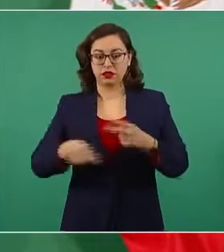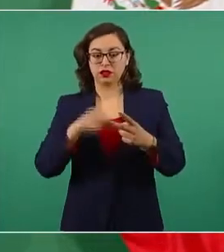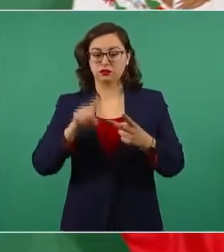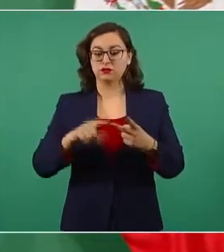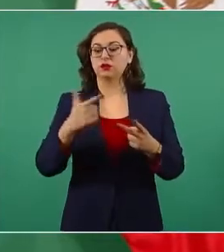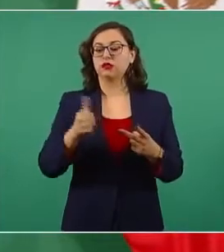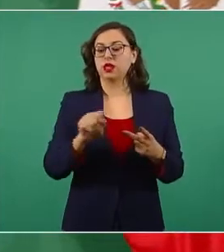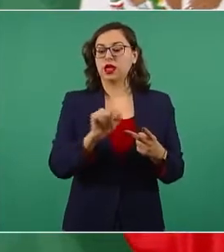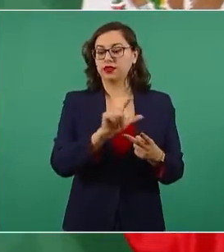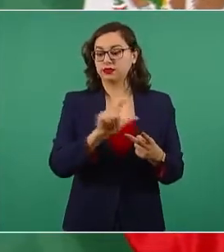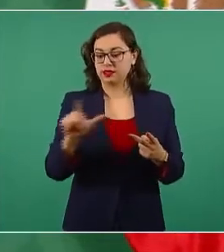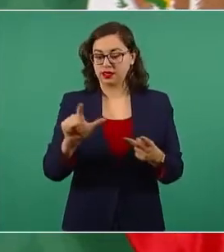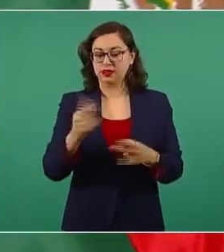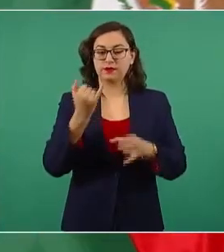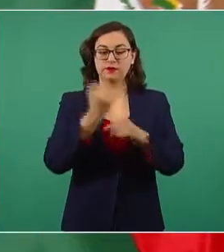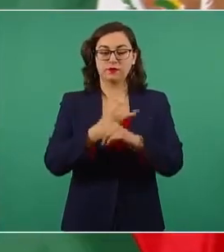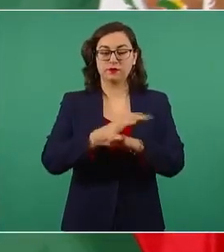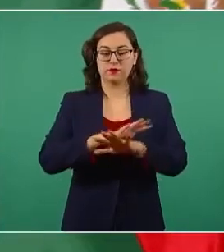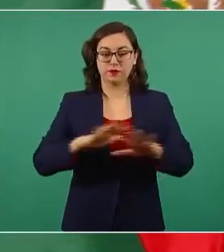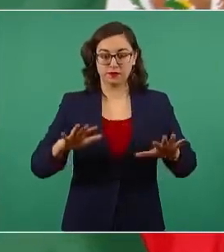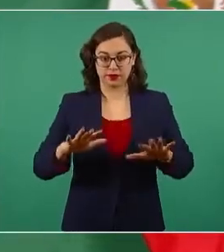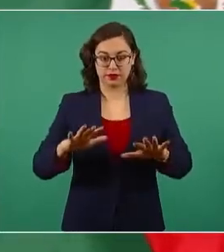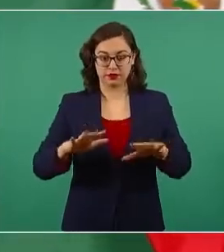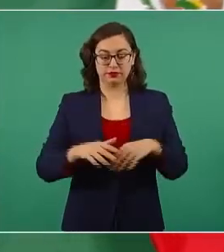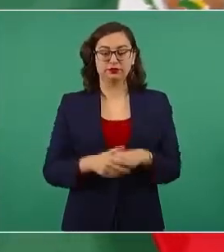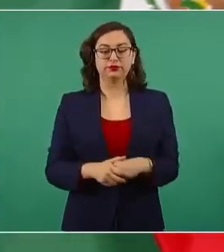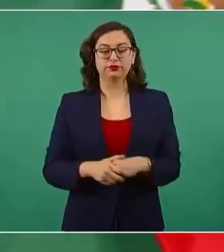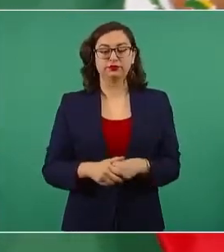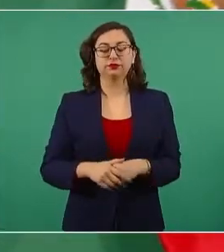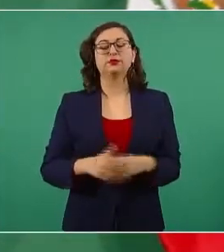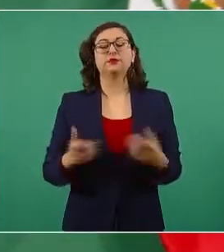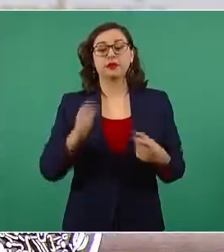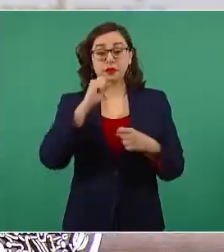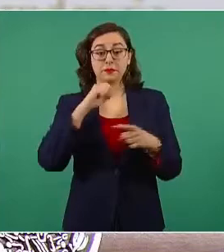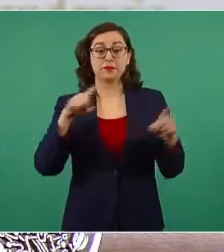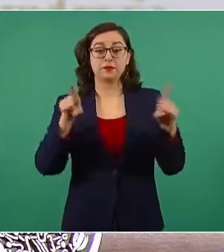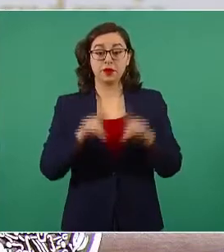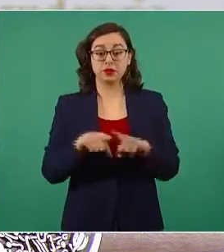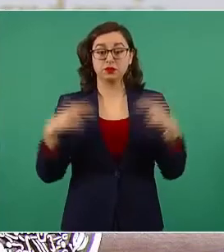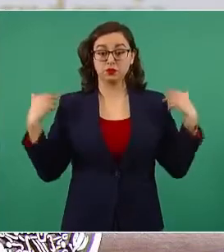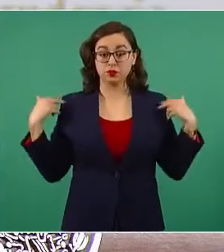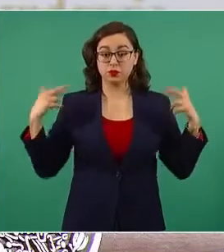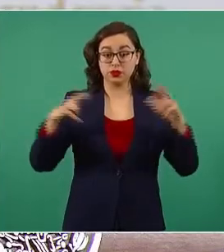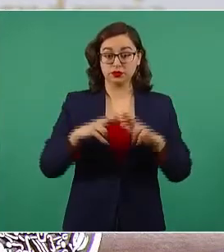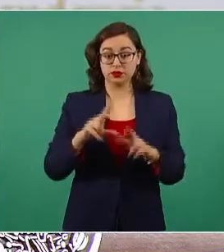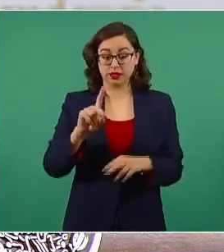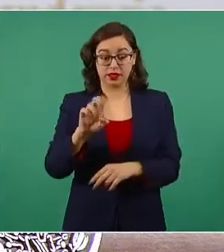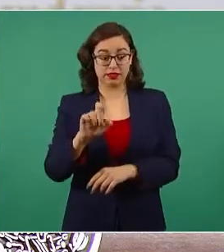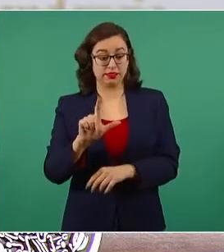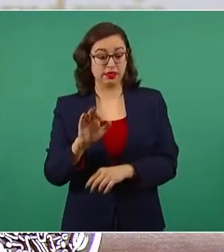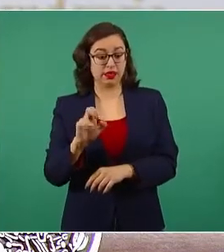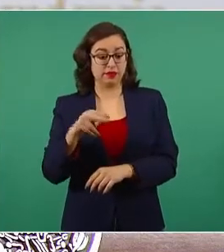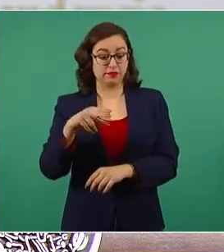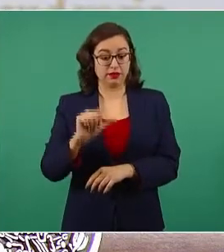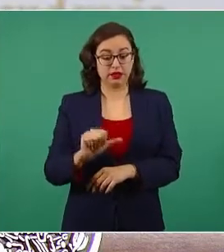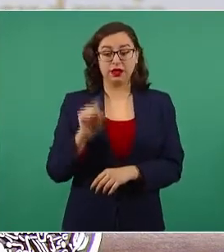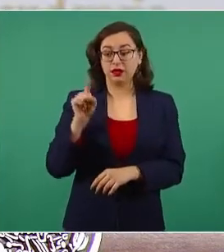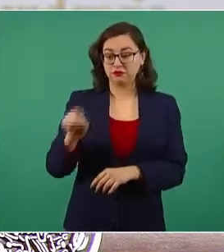cómo vamos. Nos va a informar la maestra Delfina Gómez Álvarez sobre el regreso a